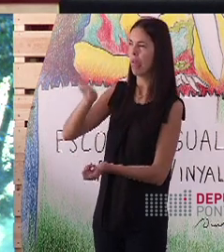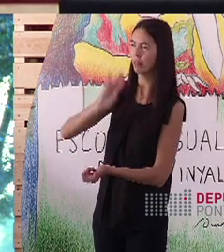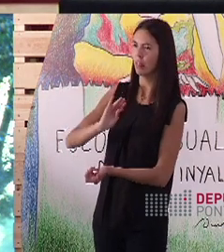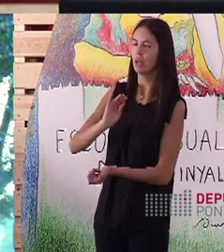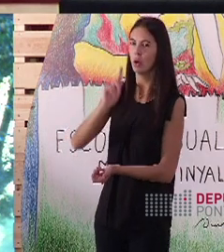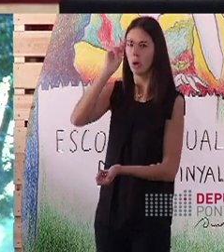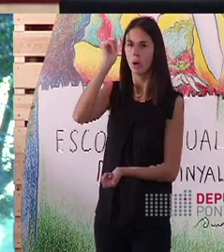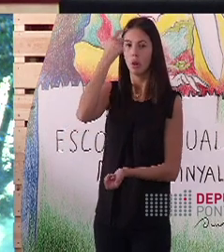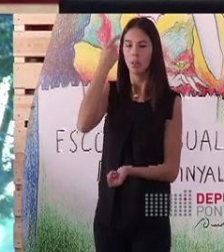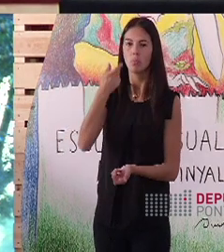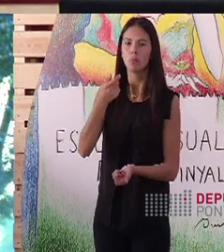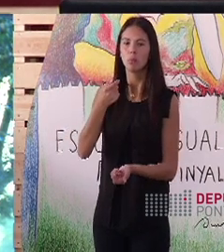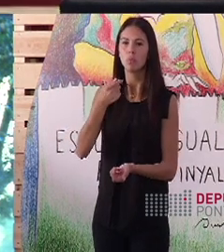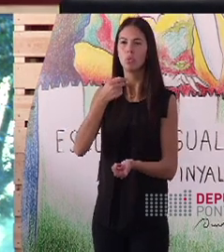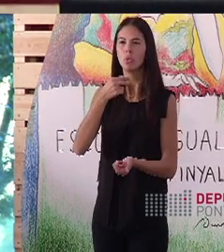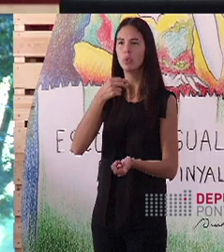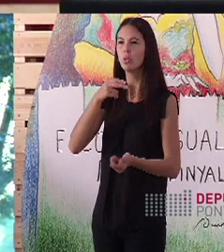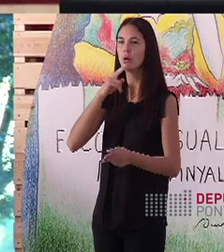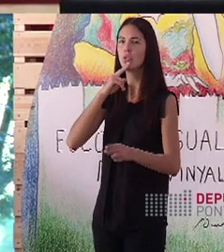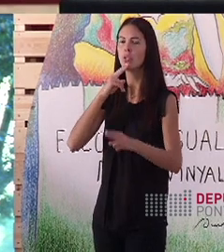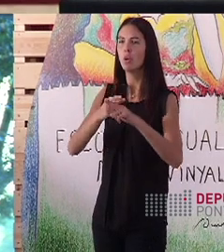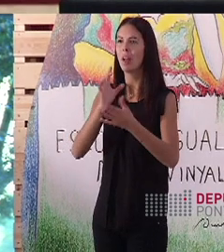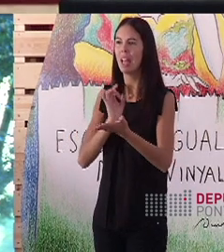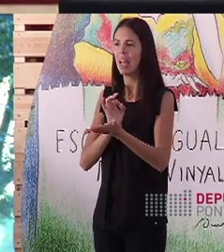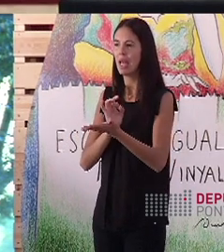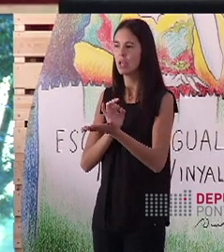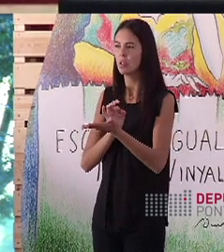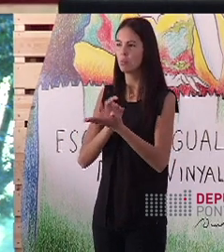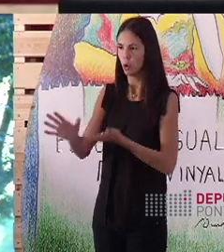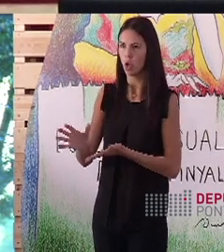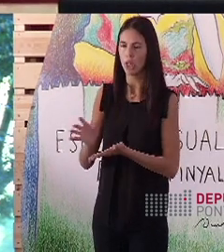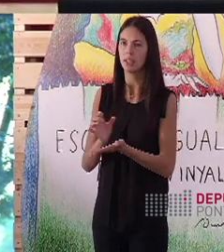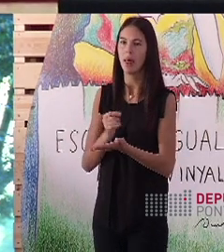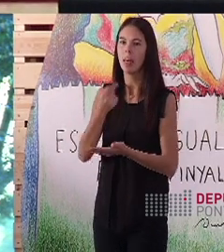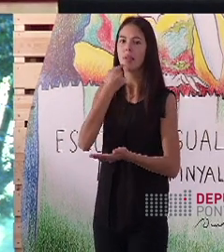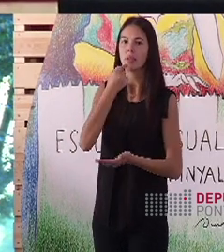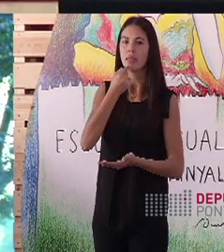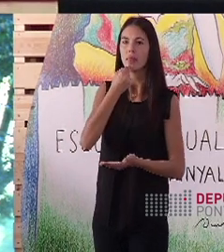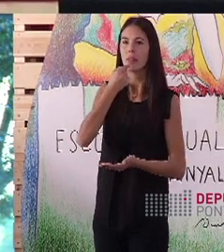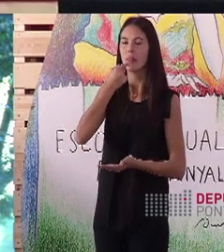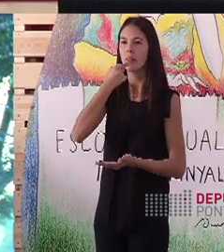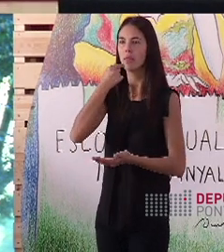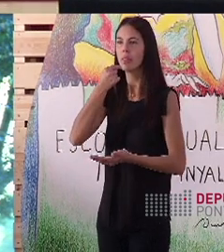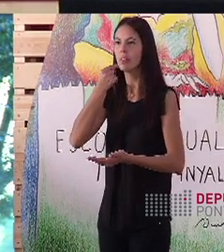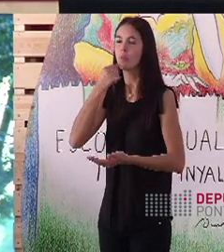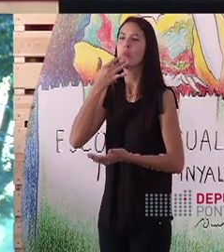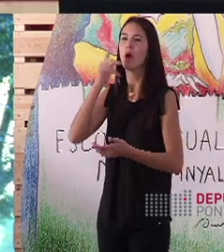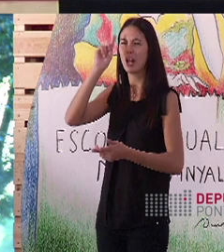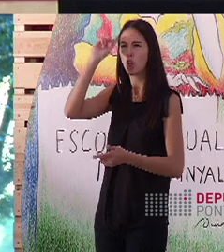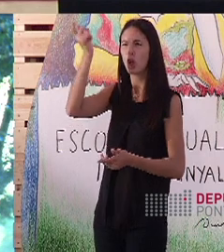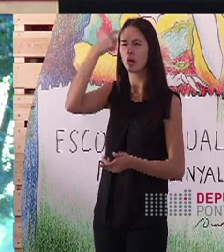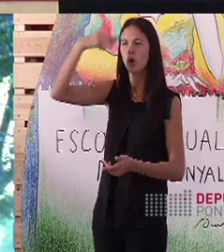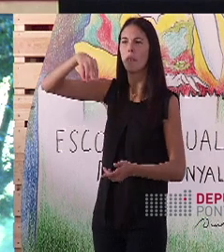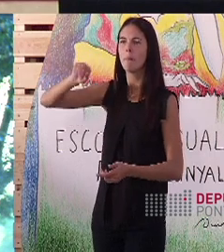se llama, que es el concepto de expulsiones. Dice Saskia Sassen que ese concepto del que habló Marx de explotación